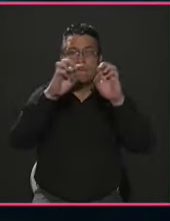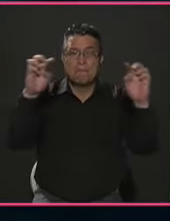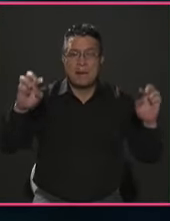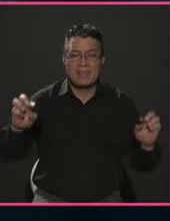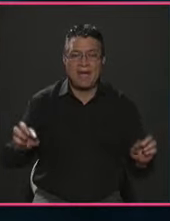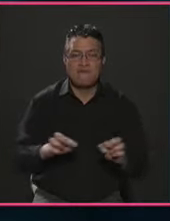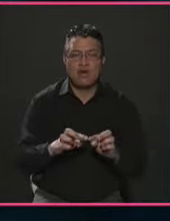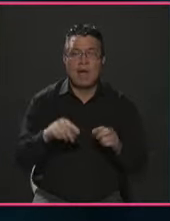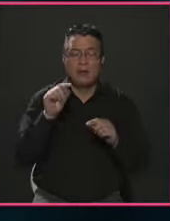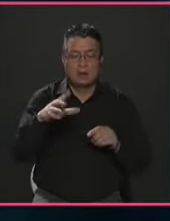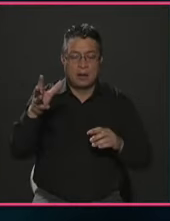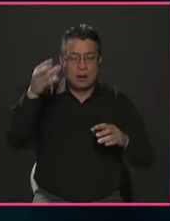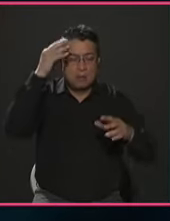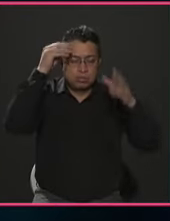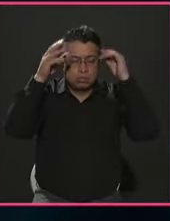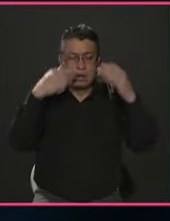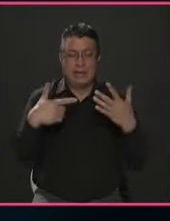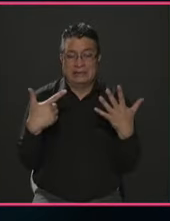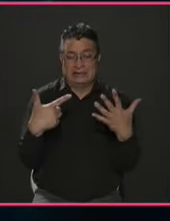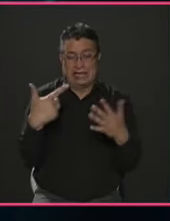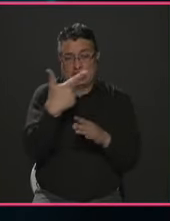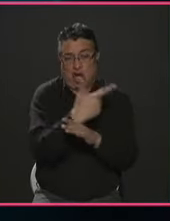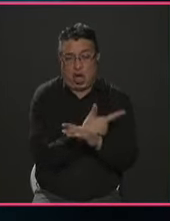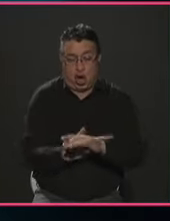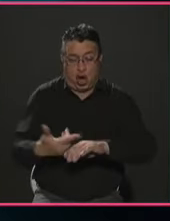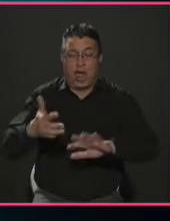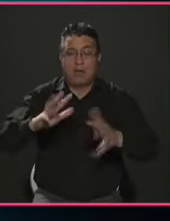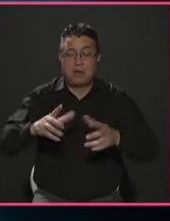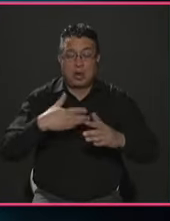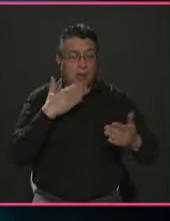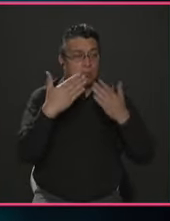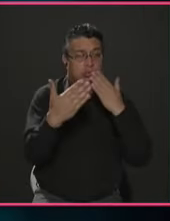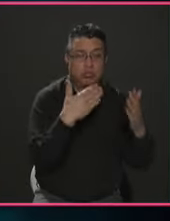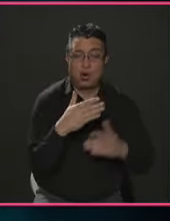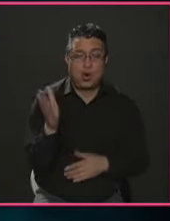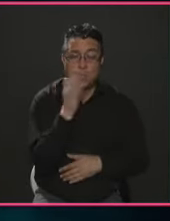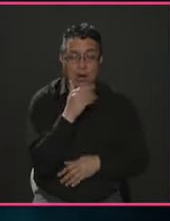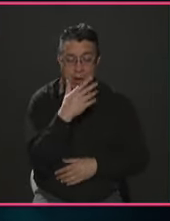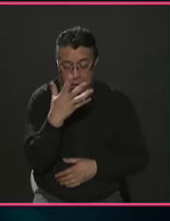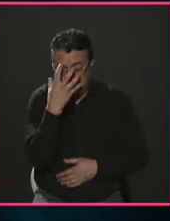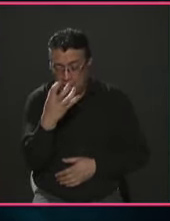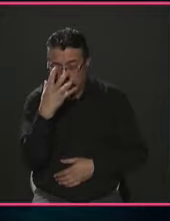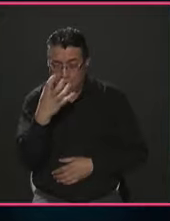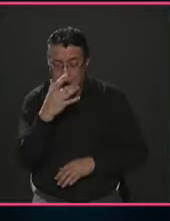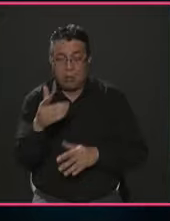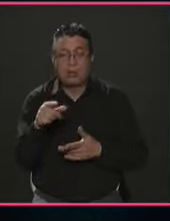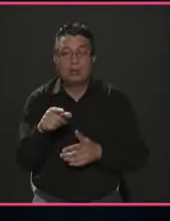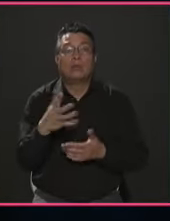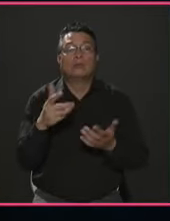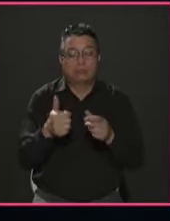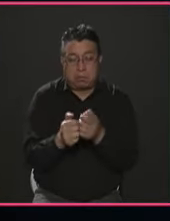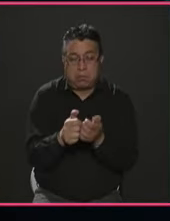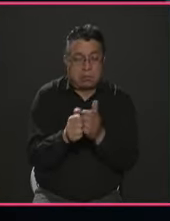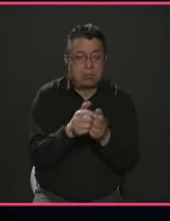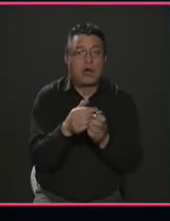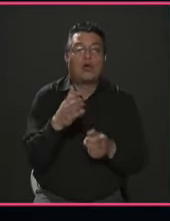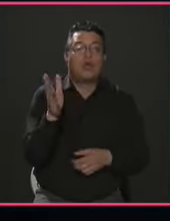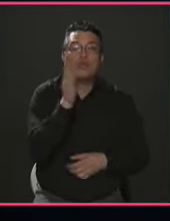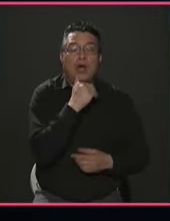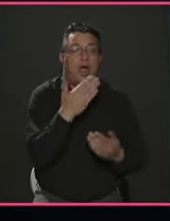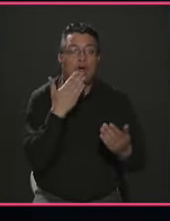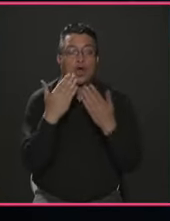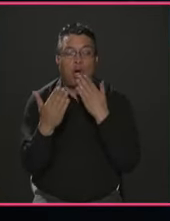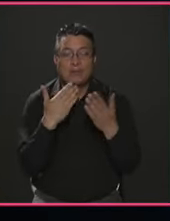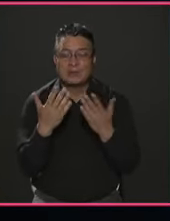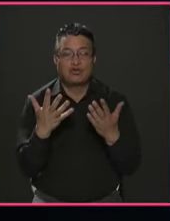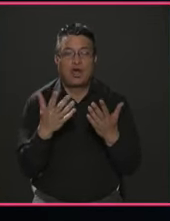capturando los cerebros los niños 7 horas en promedio no hay conversación en 140 caracteres no hay conversación la conversación